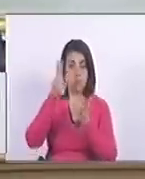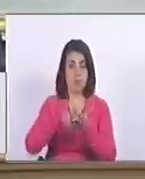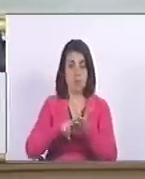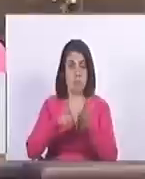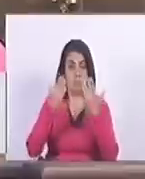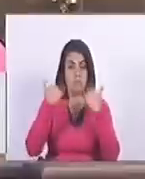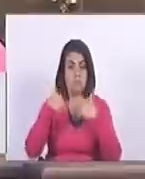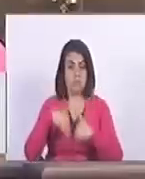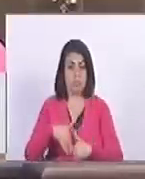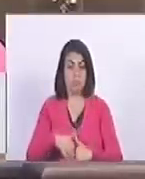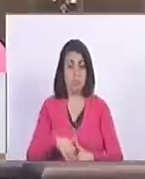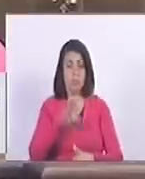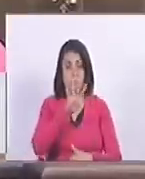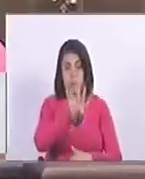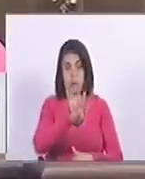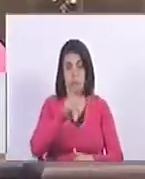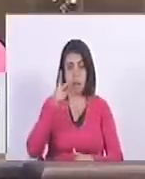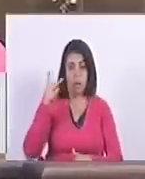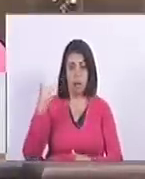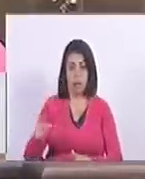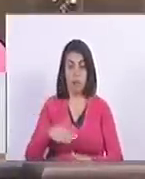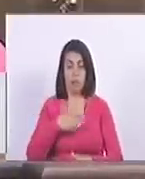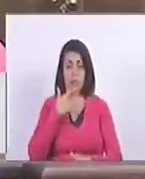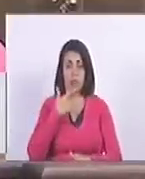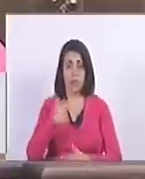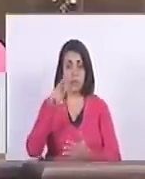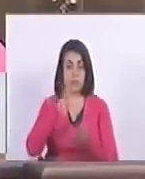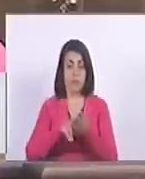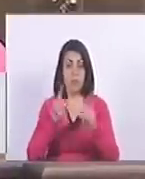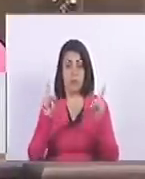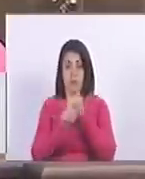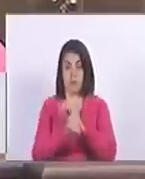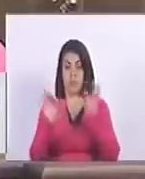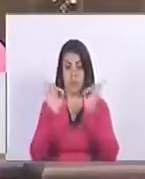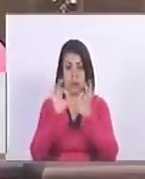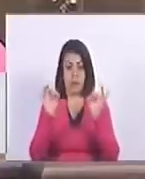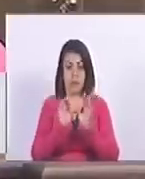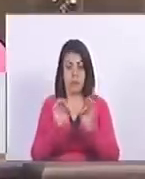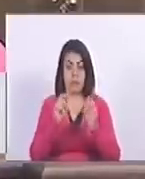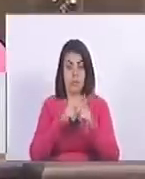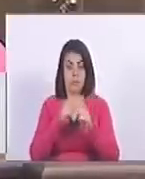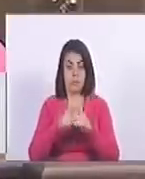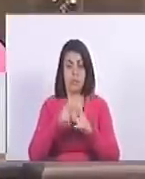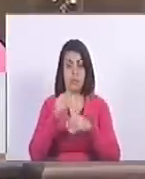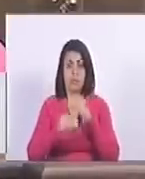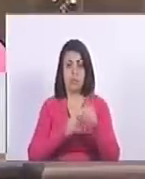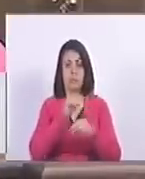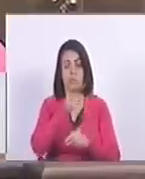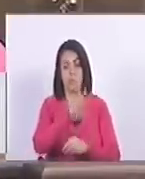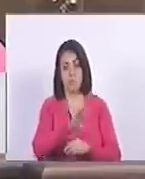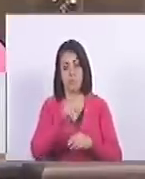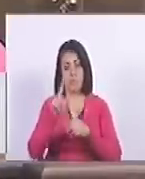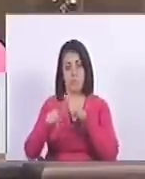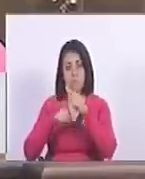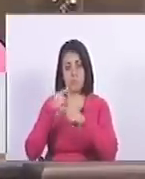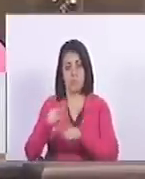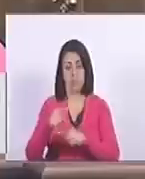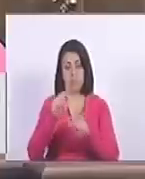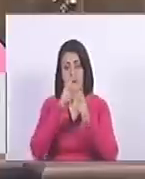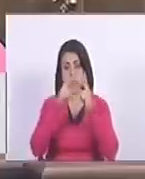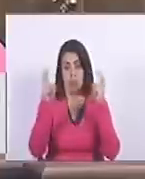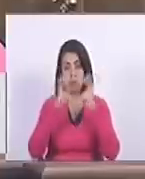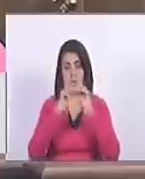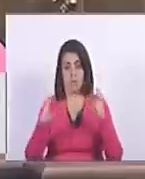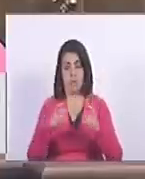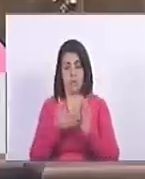aprobado. Siguiente. Cuadragésimo segundo. Se propone aprobar sin modificación el epígrafe del artículo 20, el cual queda redactado en los siguientes